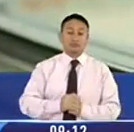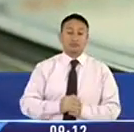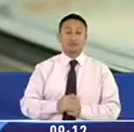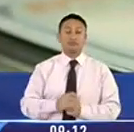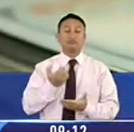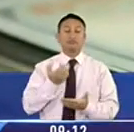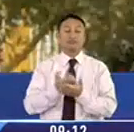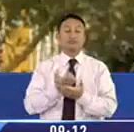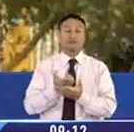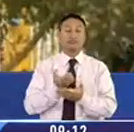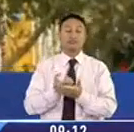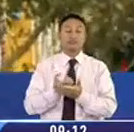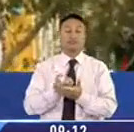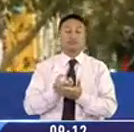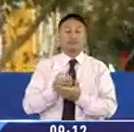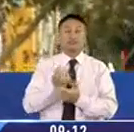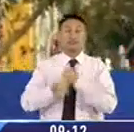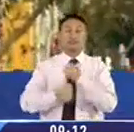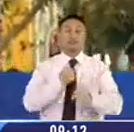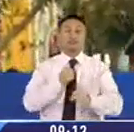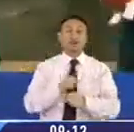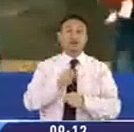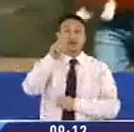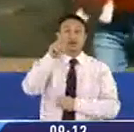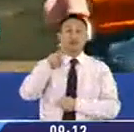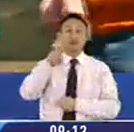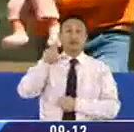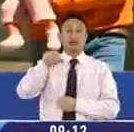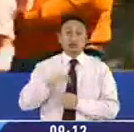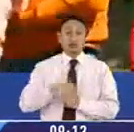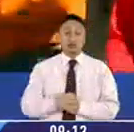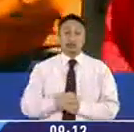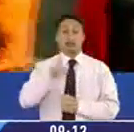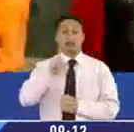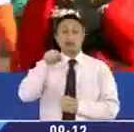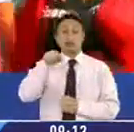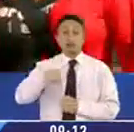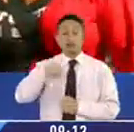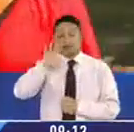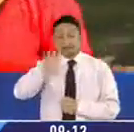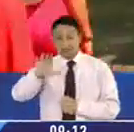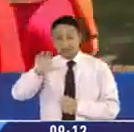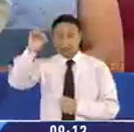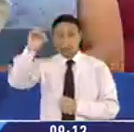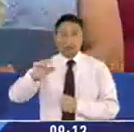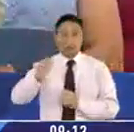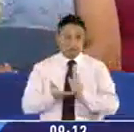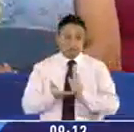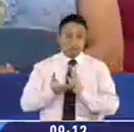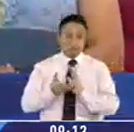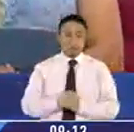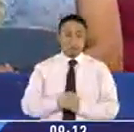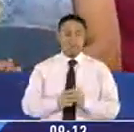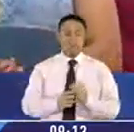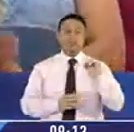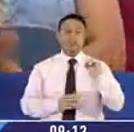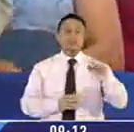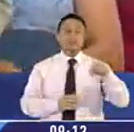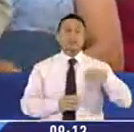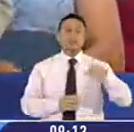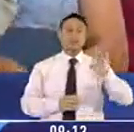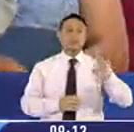economía ecuatoriana prevista para el año 2023 alcanzaría el 1.5% y de 0.8% para